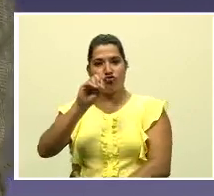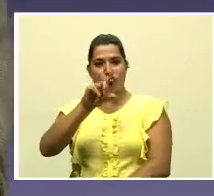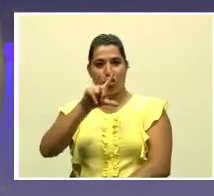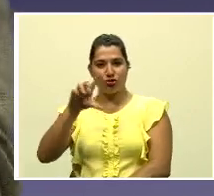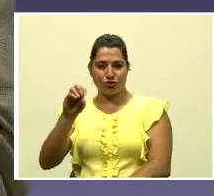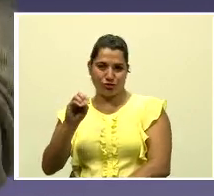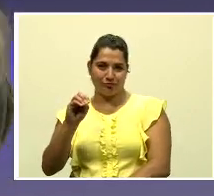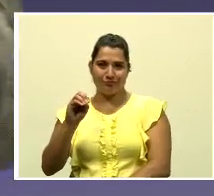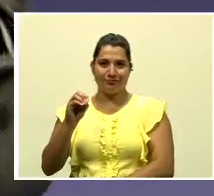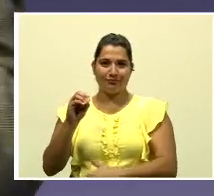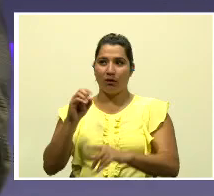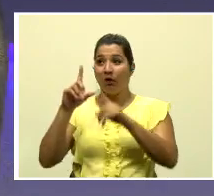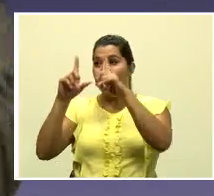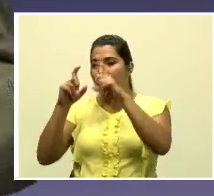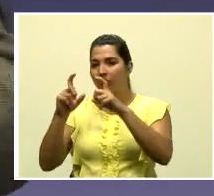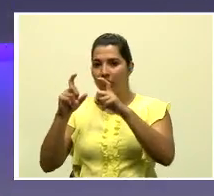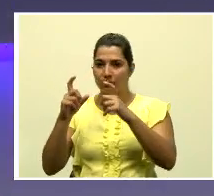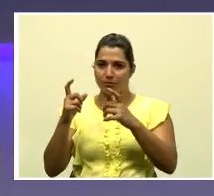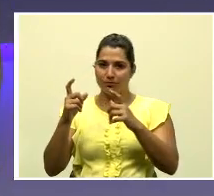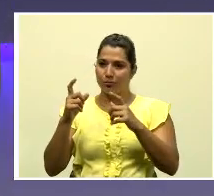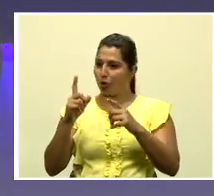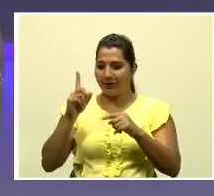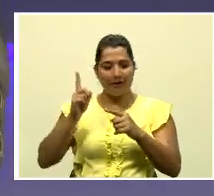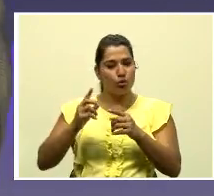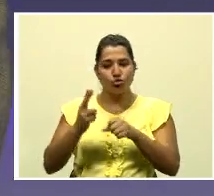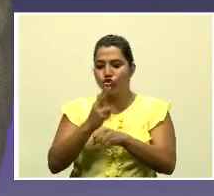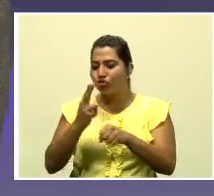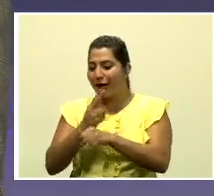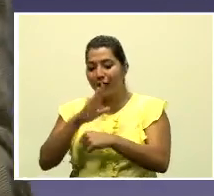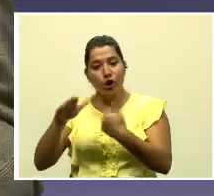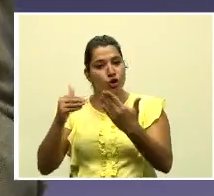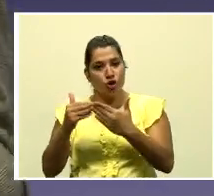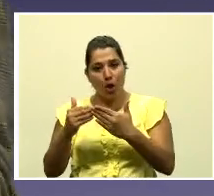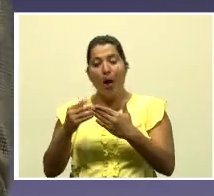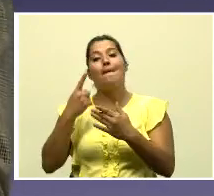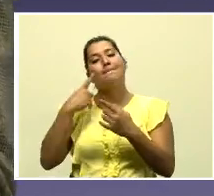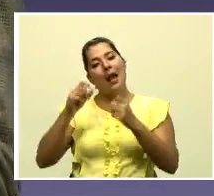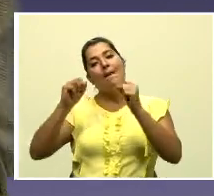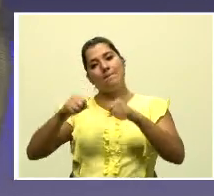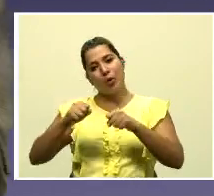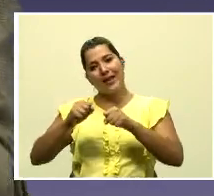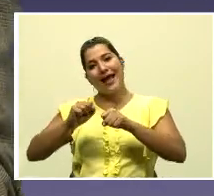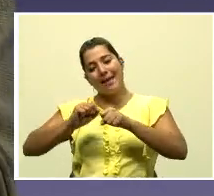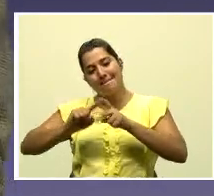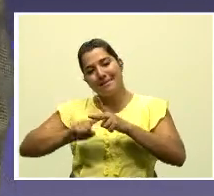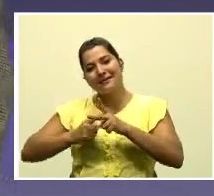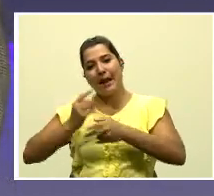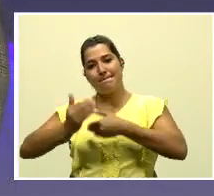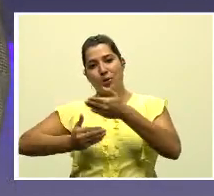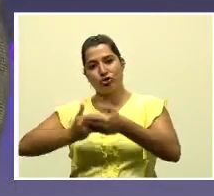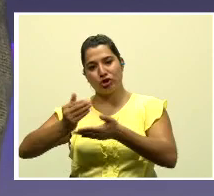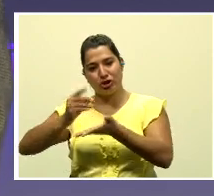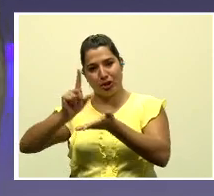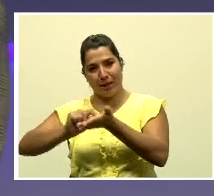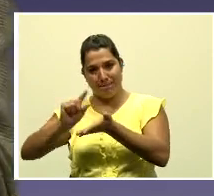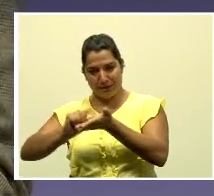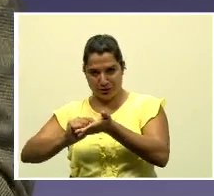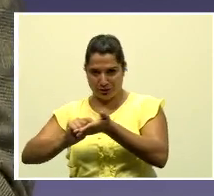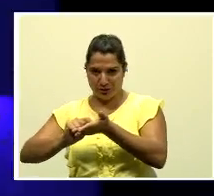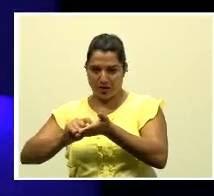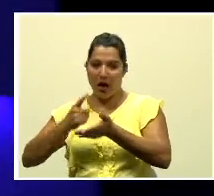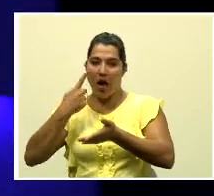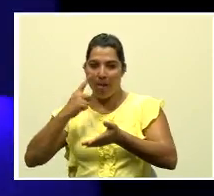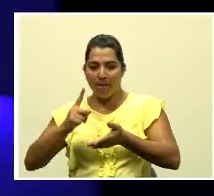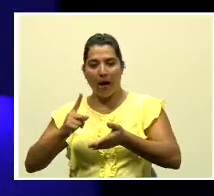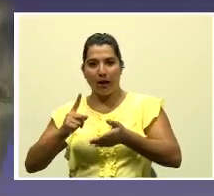vez no encuentro la imagen que me hable mucho y que quiera capturar. Entonces, pues ando con la cámara, pero no ando cargada con el rollo, con